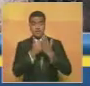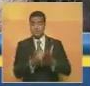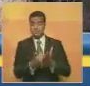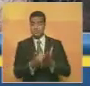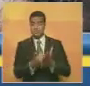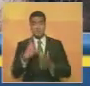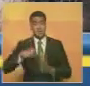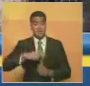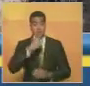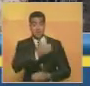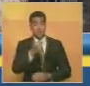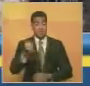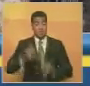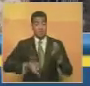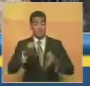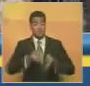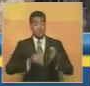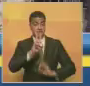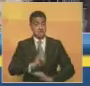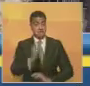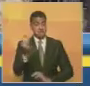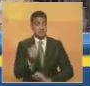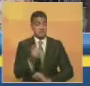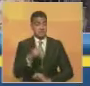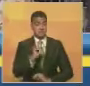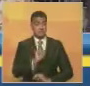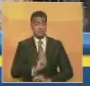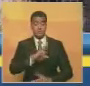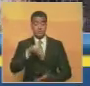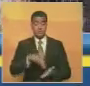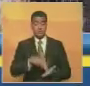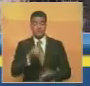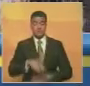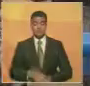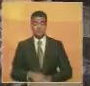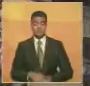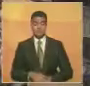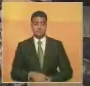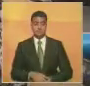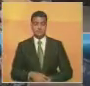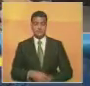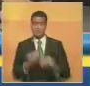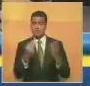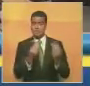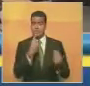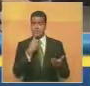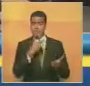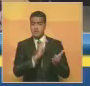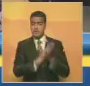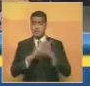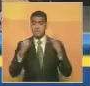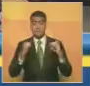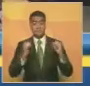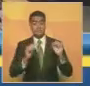que ha brindado a los abogados de Venezuela que han venido aquí al sur de la Florida a ejercer su carrera. Gran número de colegas